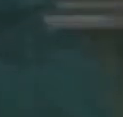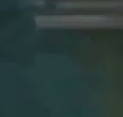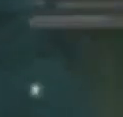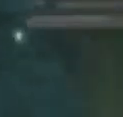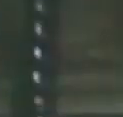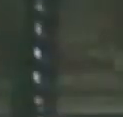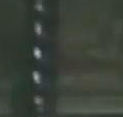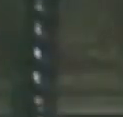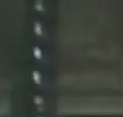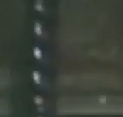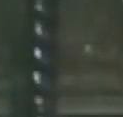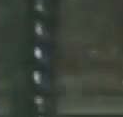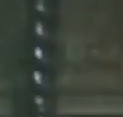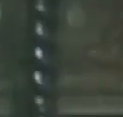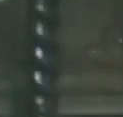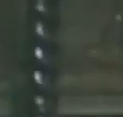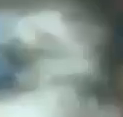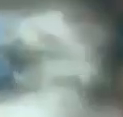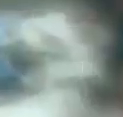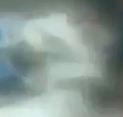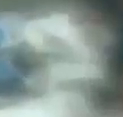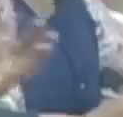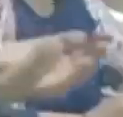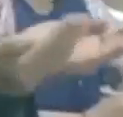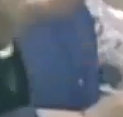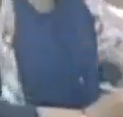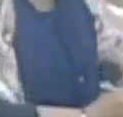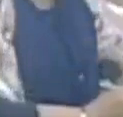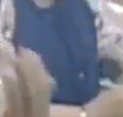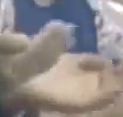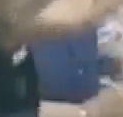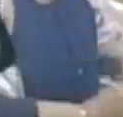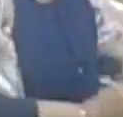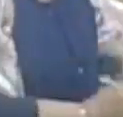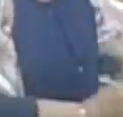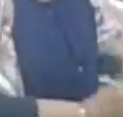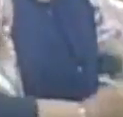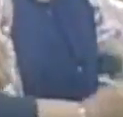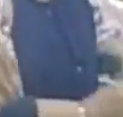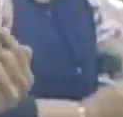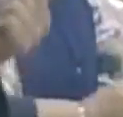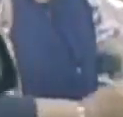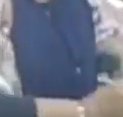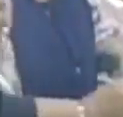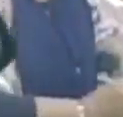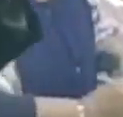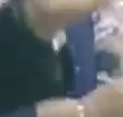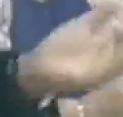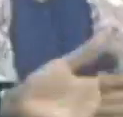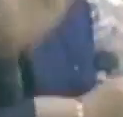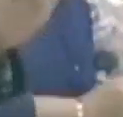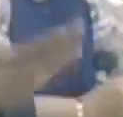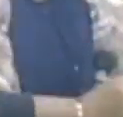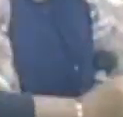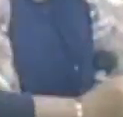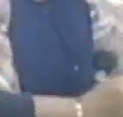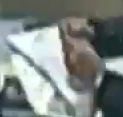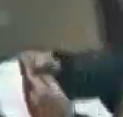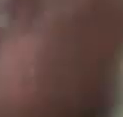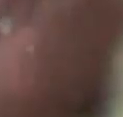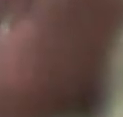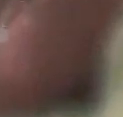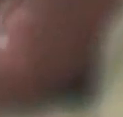proyecto transformador a lo largo del eje. Yo espero ver respuestas a estas reflexiones y a esta autocrítica pública que